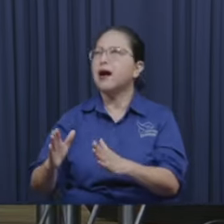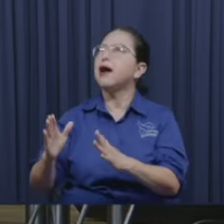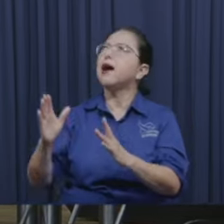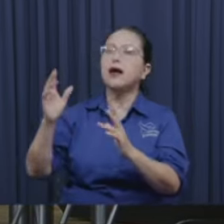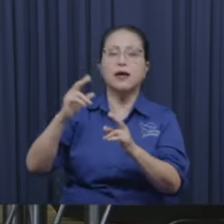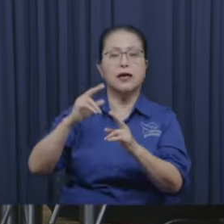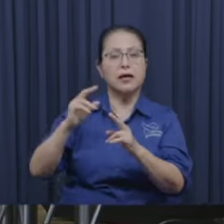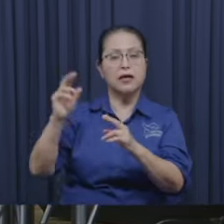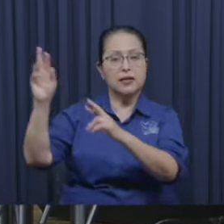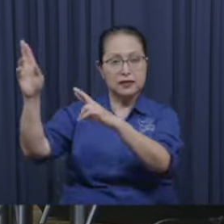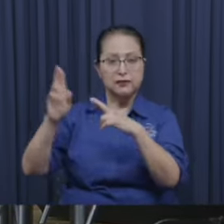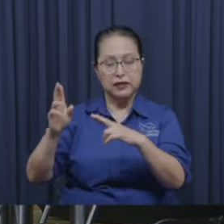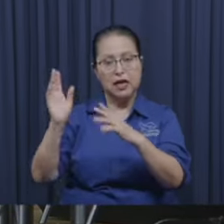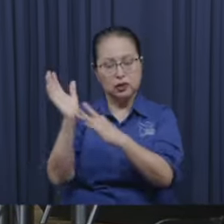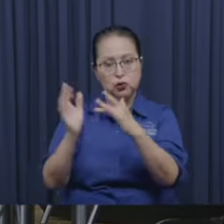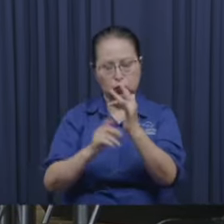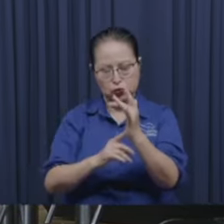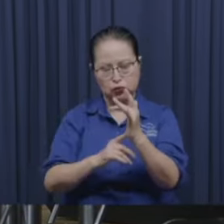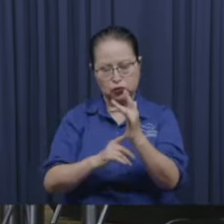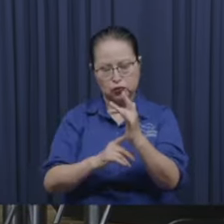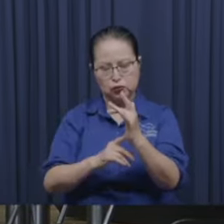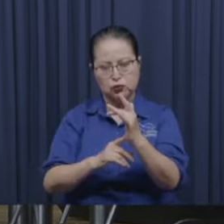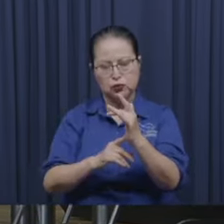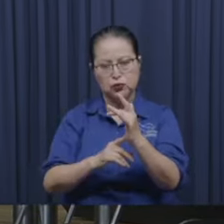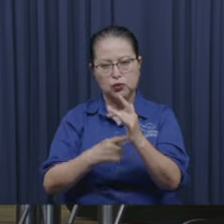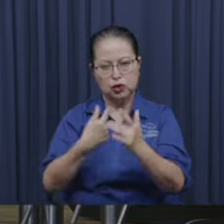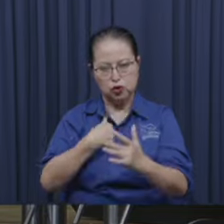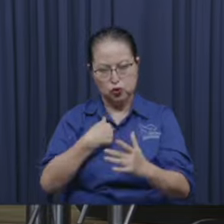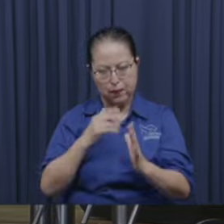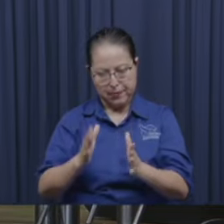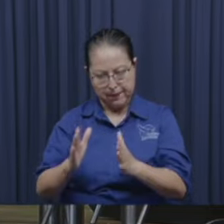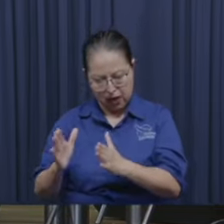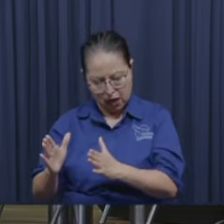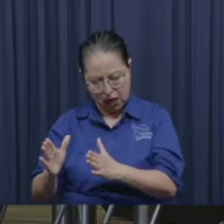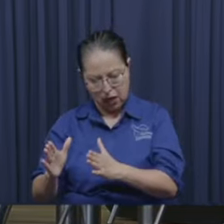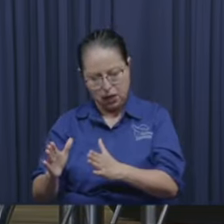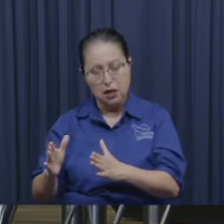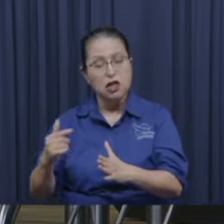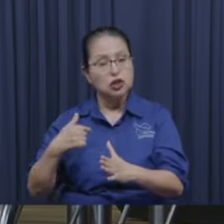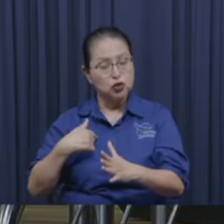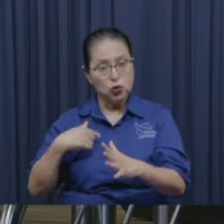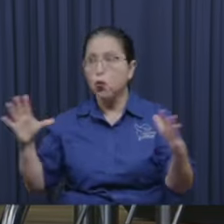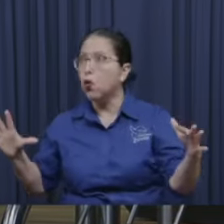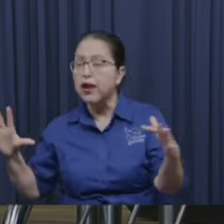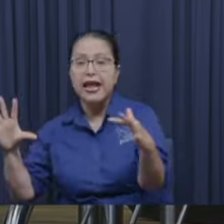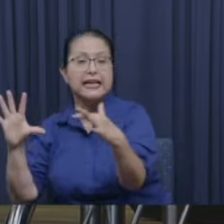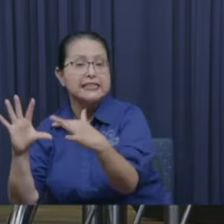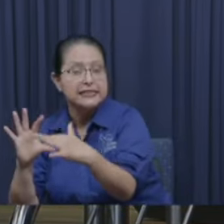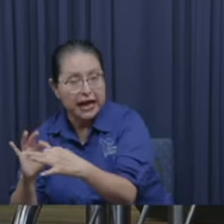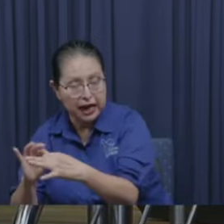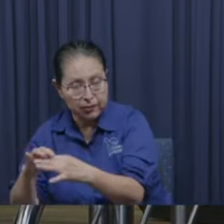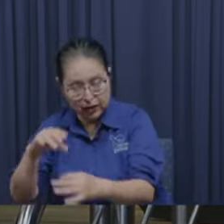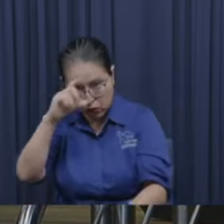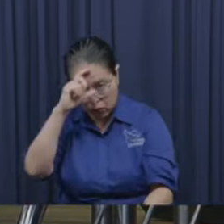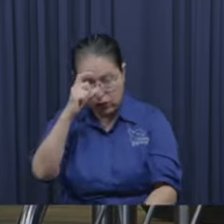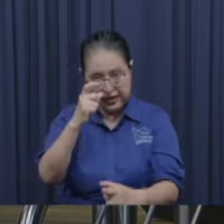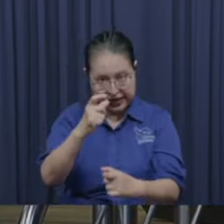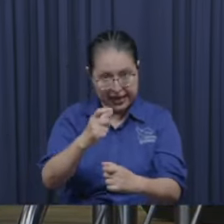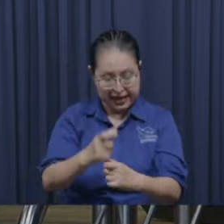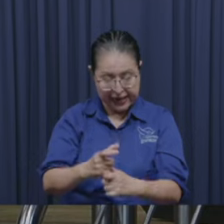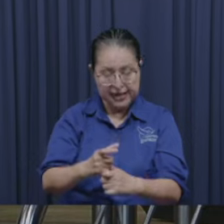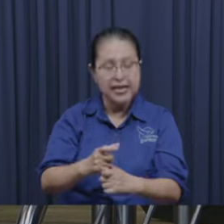no a usted pero si yo no coincido no soy congruente con lo que creo y lo que vivo entonces